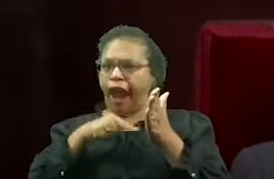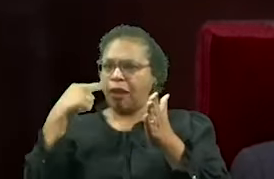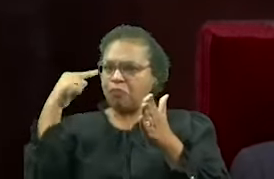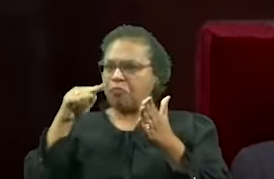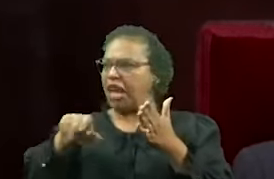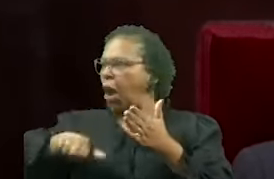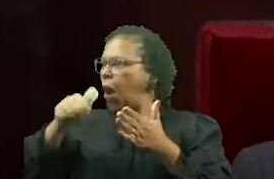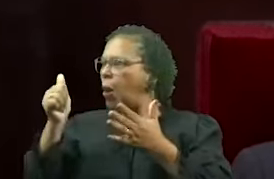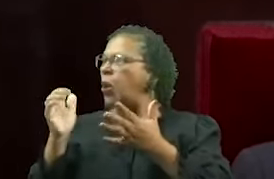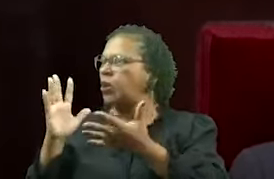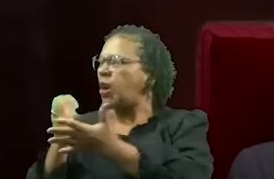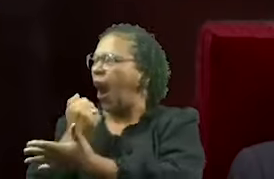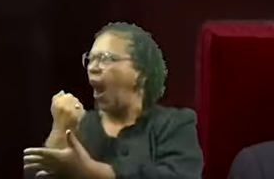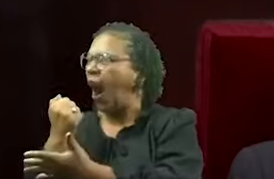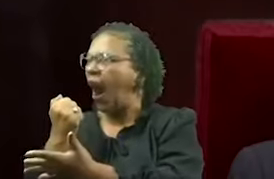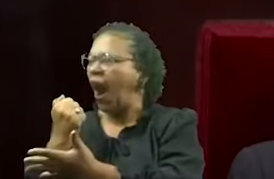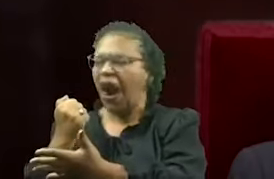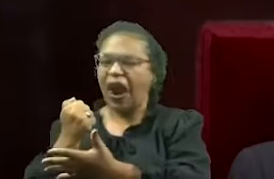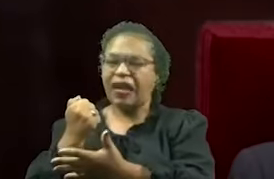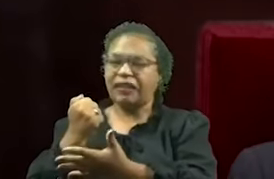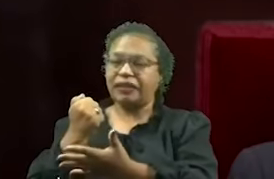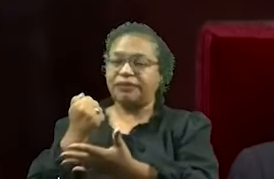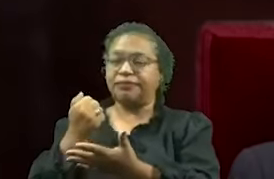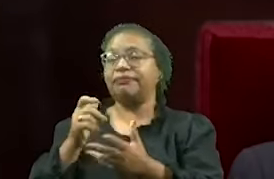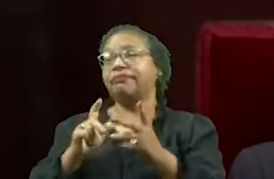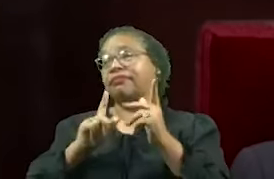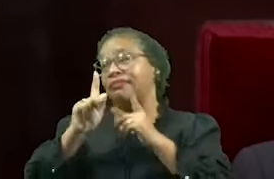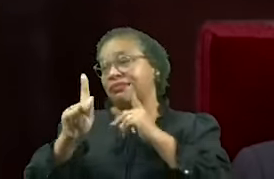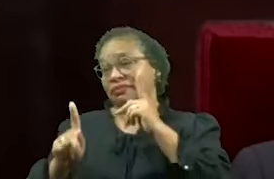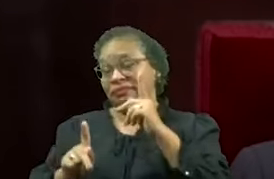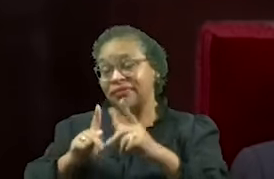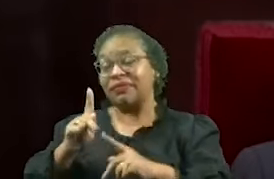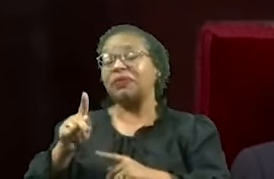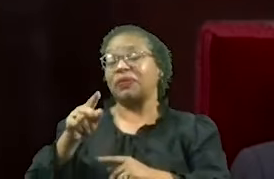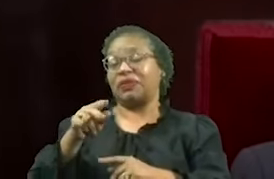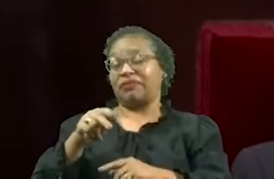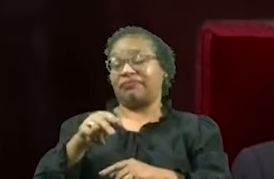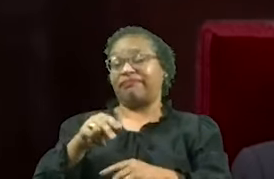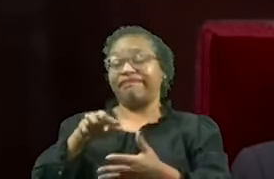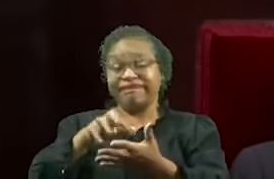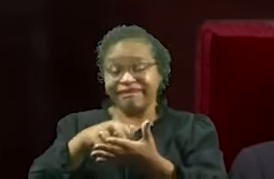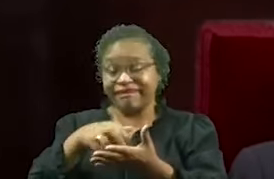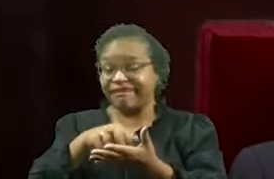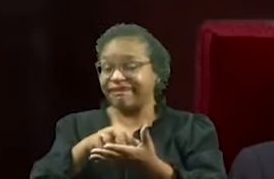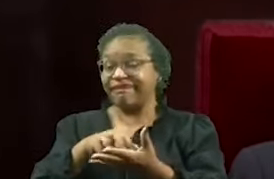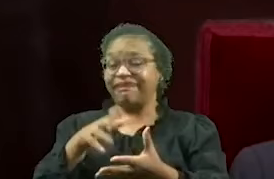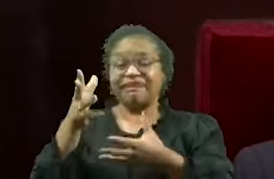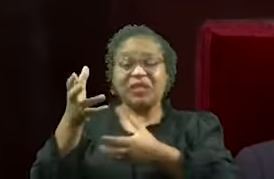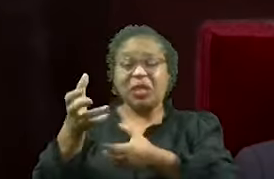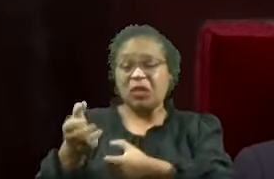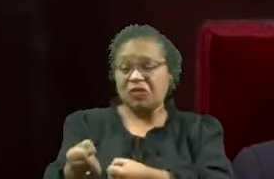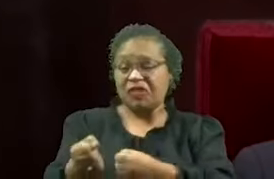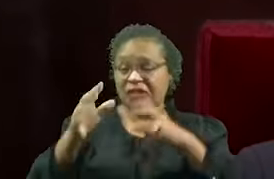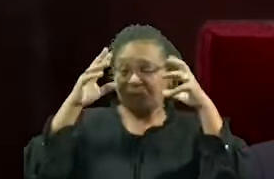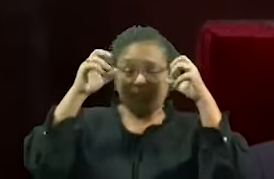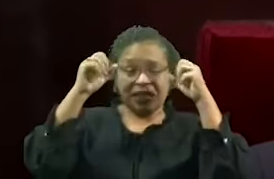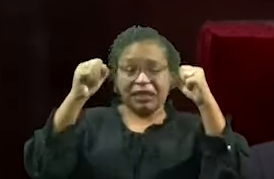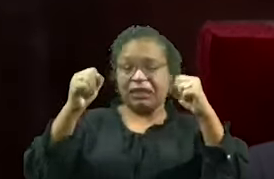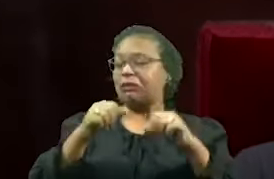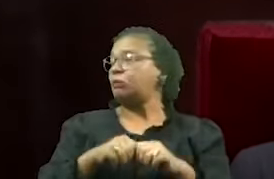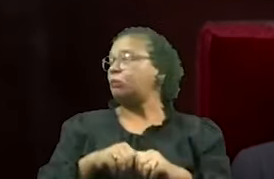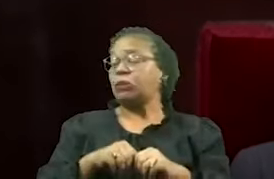erosiona el pacto social y el pueblo testigo de cada modificación pierde fe en sus gobernantes y en el